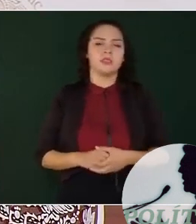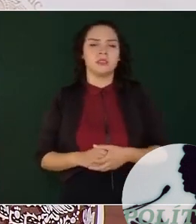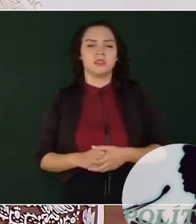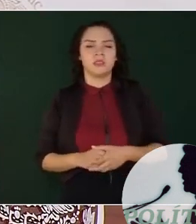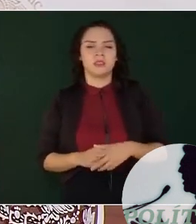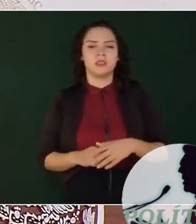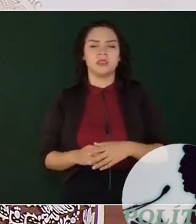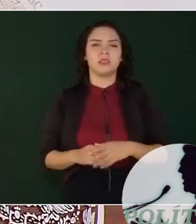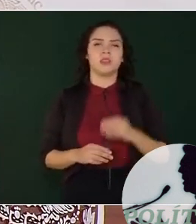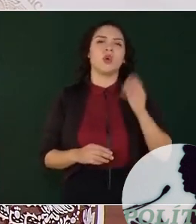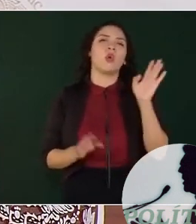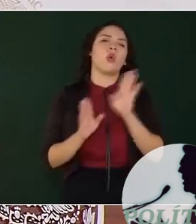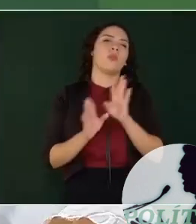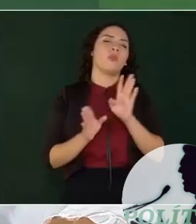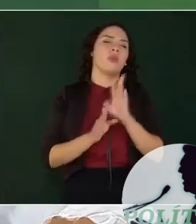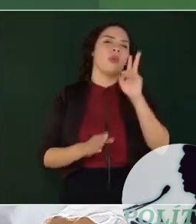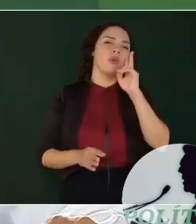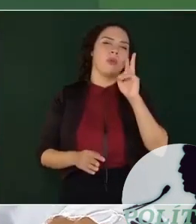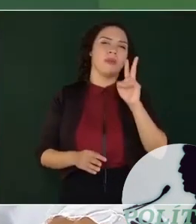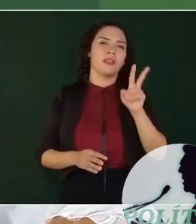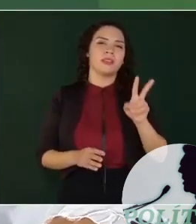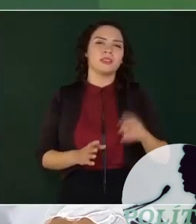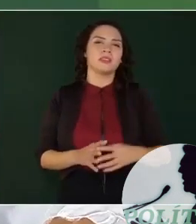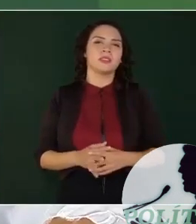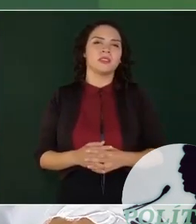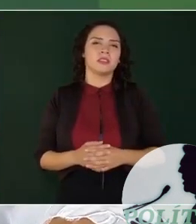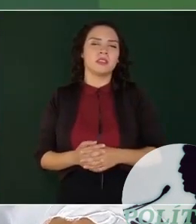palabras más, palabras menos, que